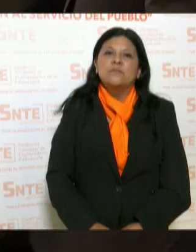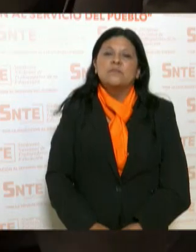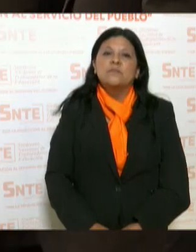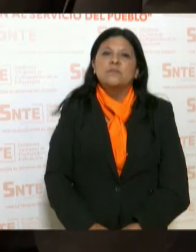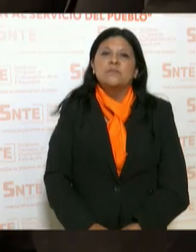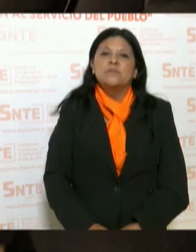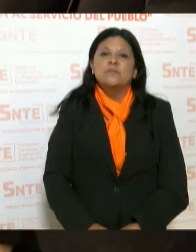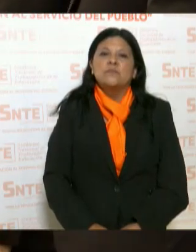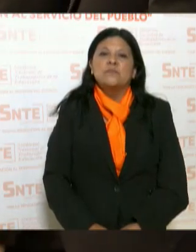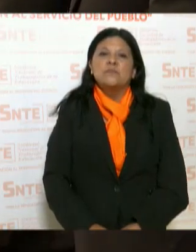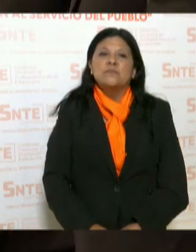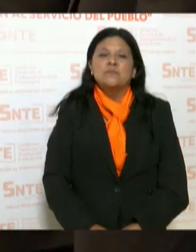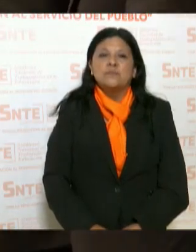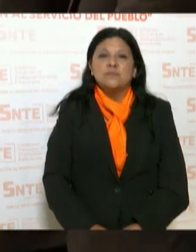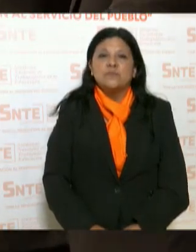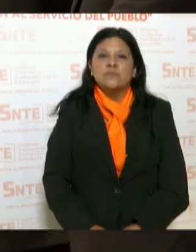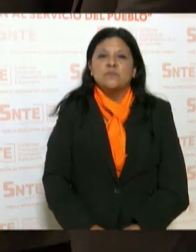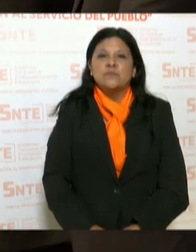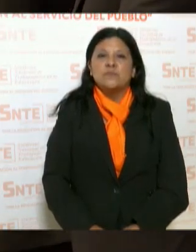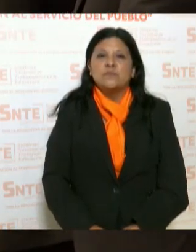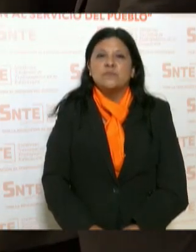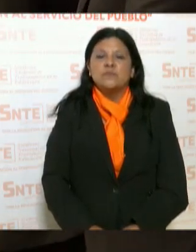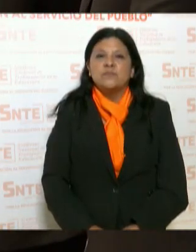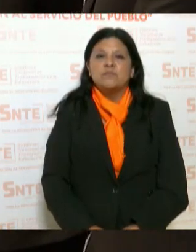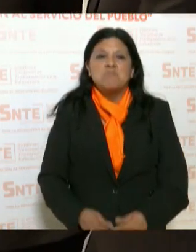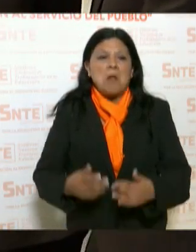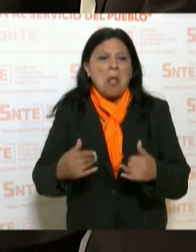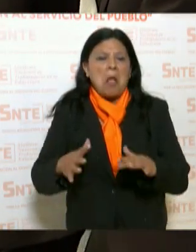a la formalidad, protocolo y ceremonial.